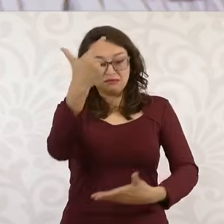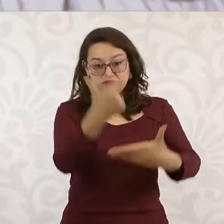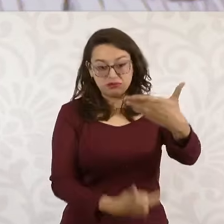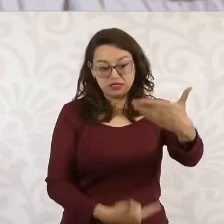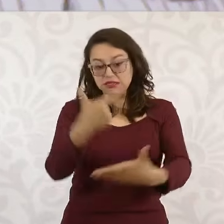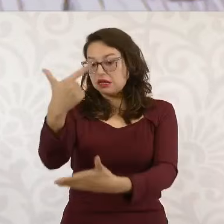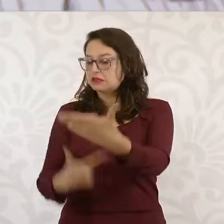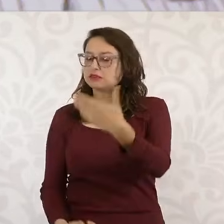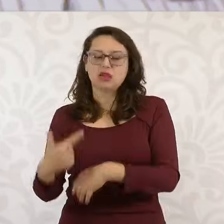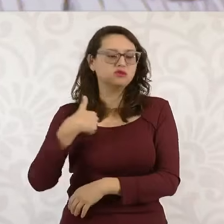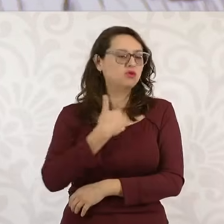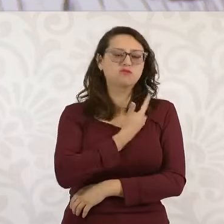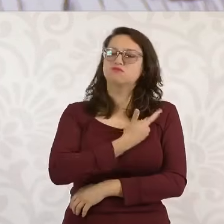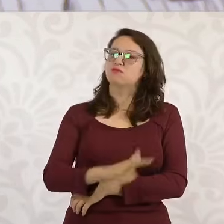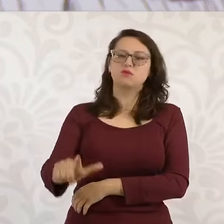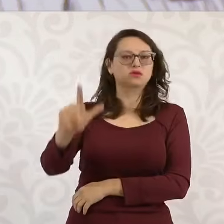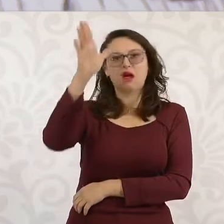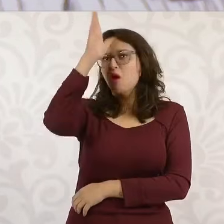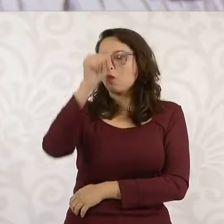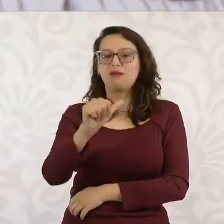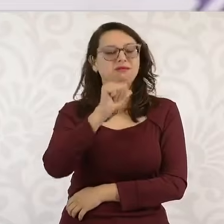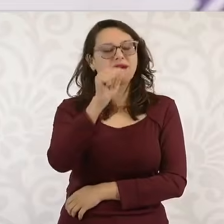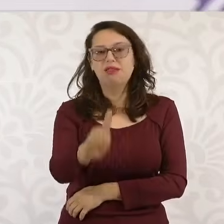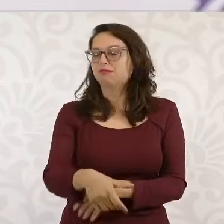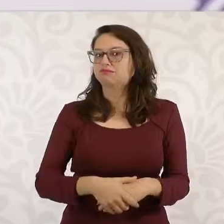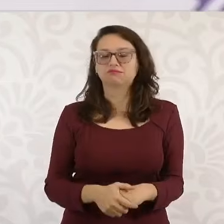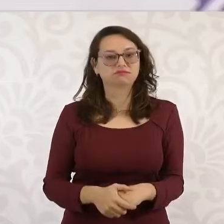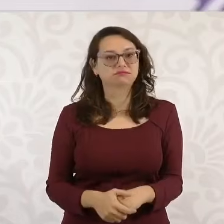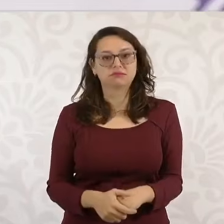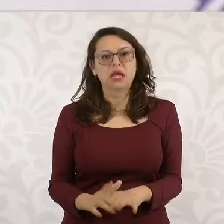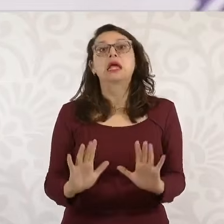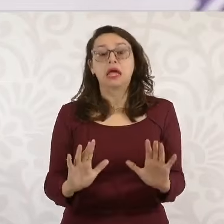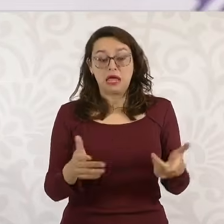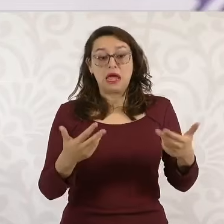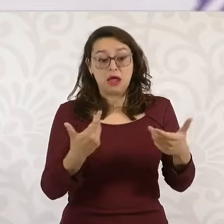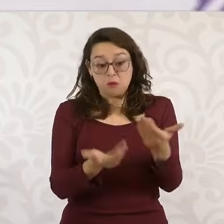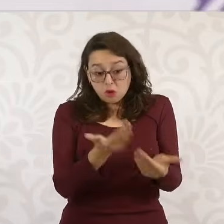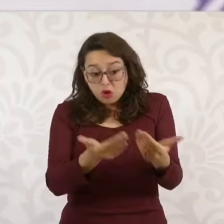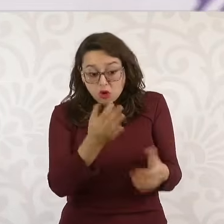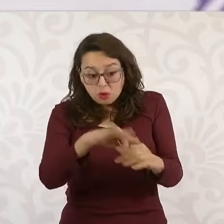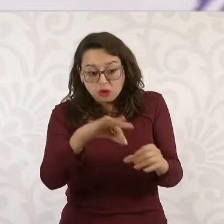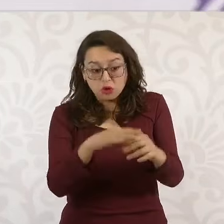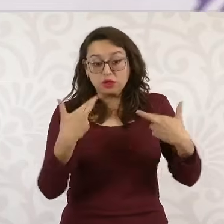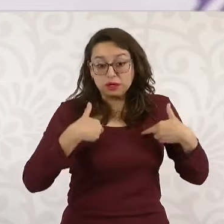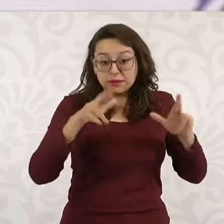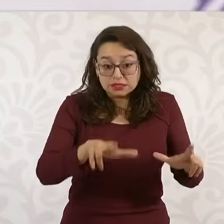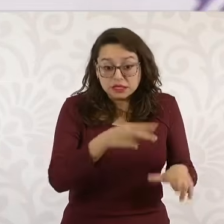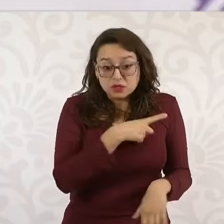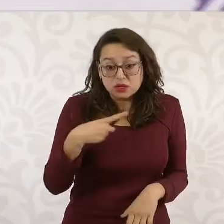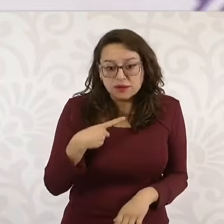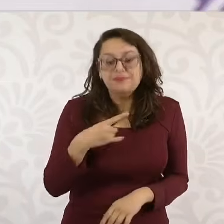sí de la representación de las minorías, pero las listas pluris yo nunca he estado de